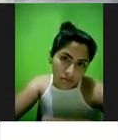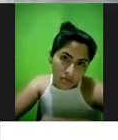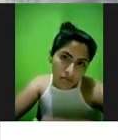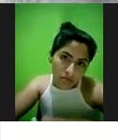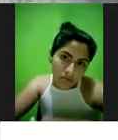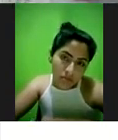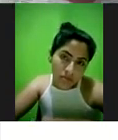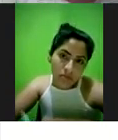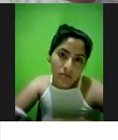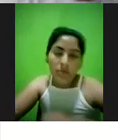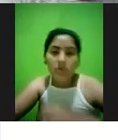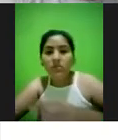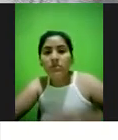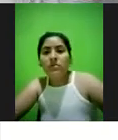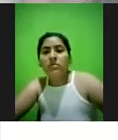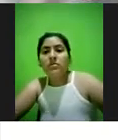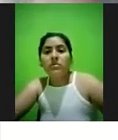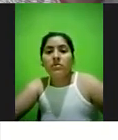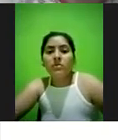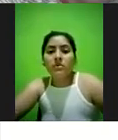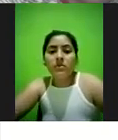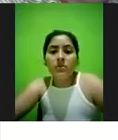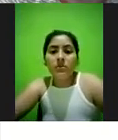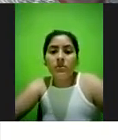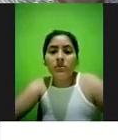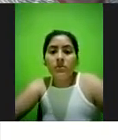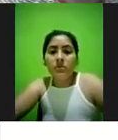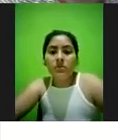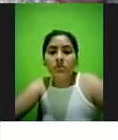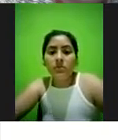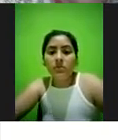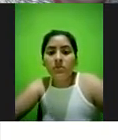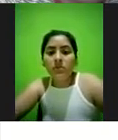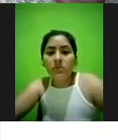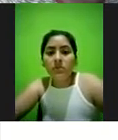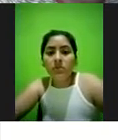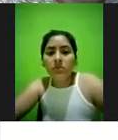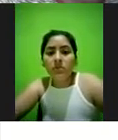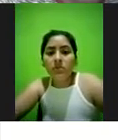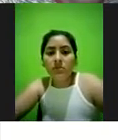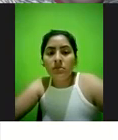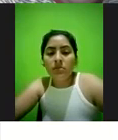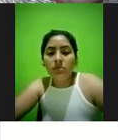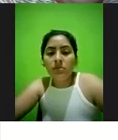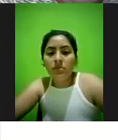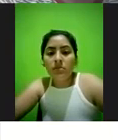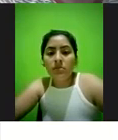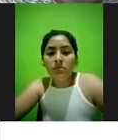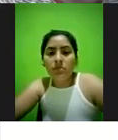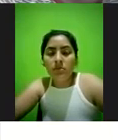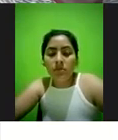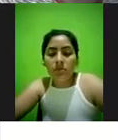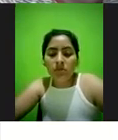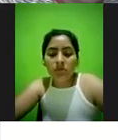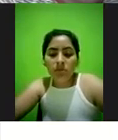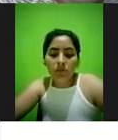ejemplo, la piel, ¿no? Tenemos tres capas. Tenemos la epidermis, la dermis y la hipodermis. ¿Alguien me dice cuál es